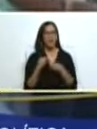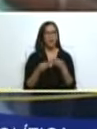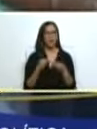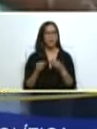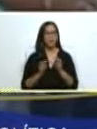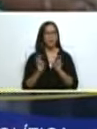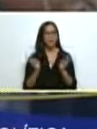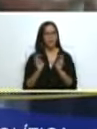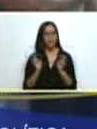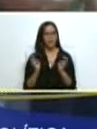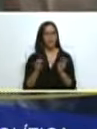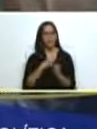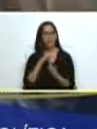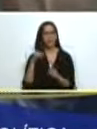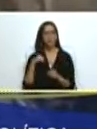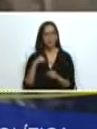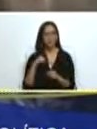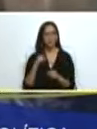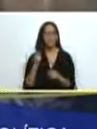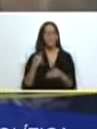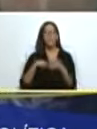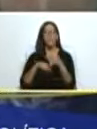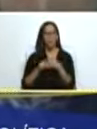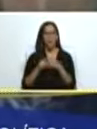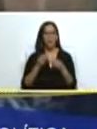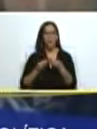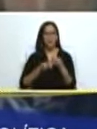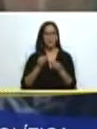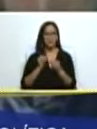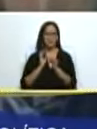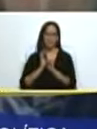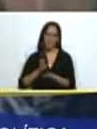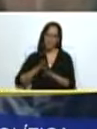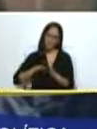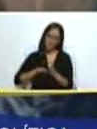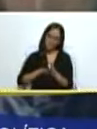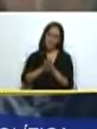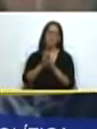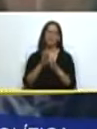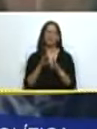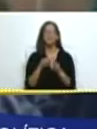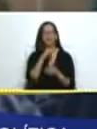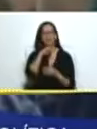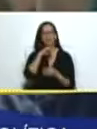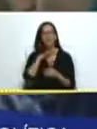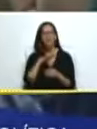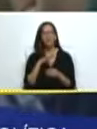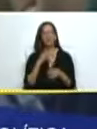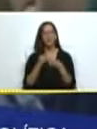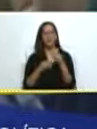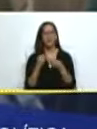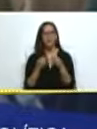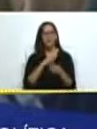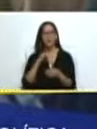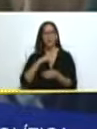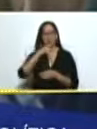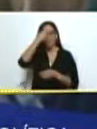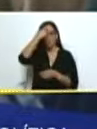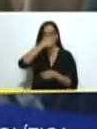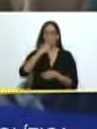términos en los cuales nosotros vamos a hacer que marche la rueda histórica que hará que nuestro